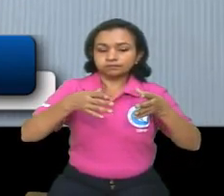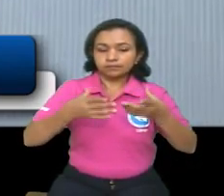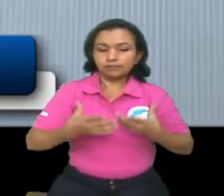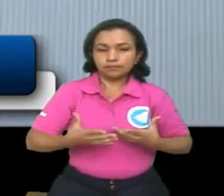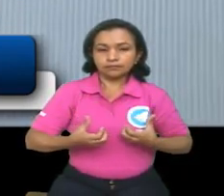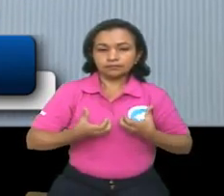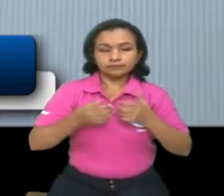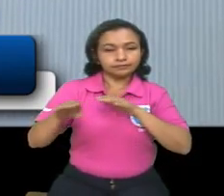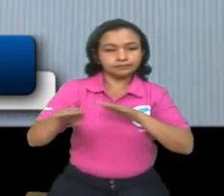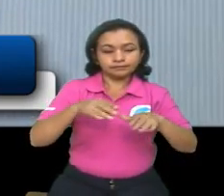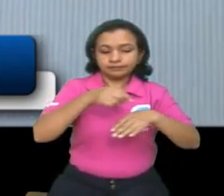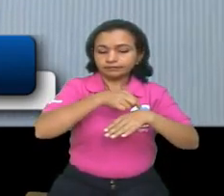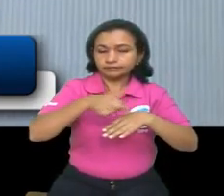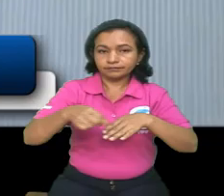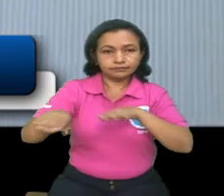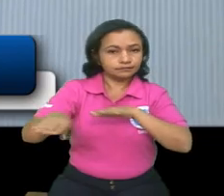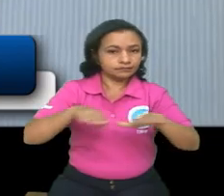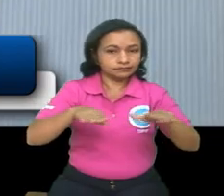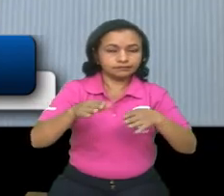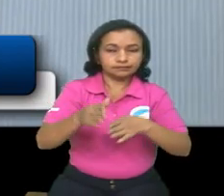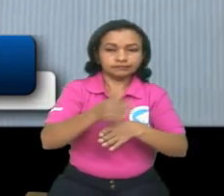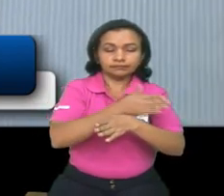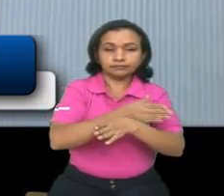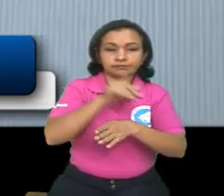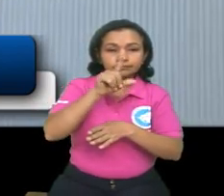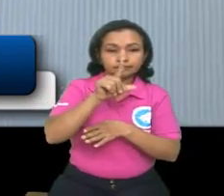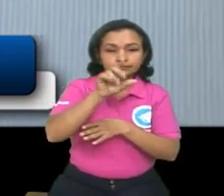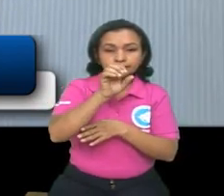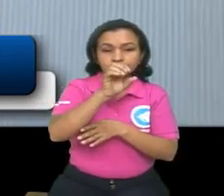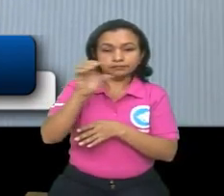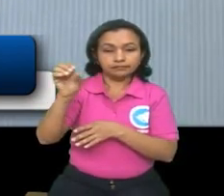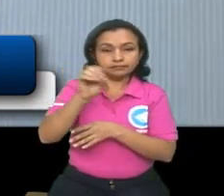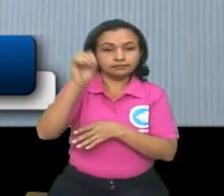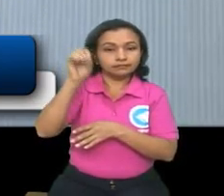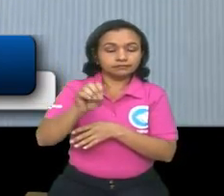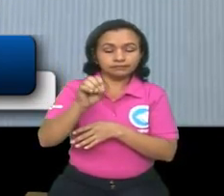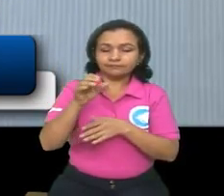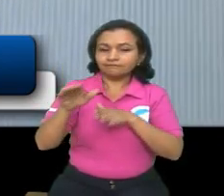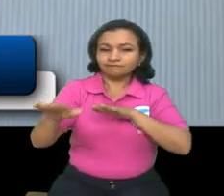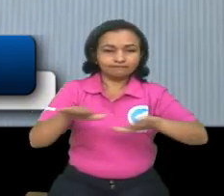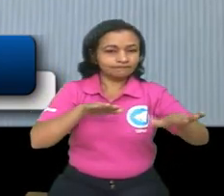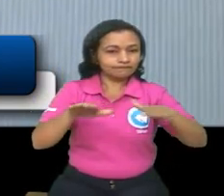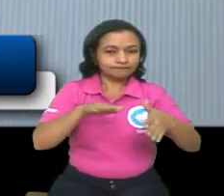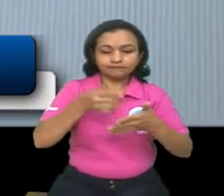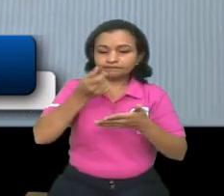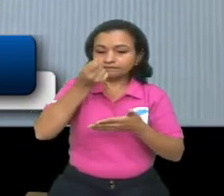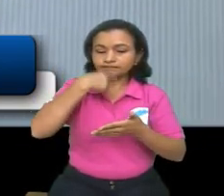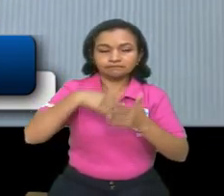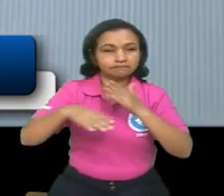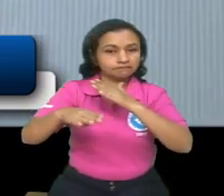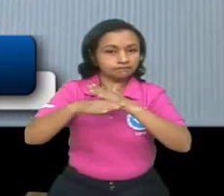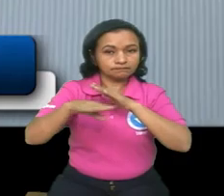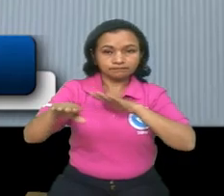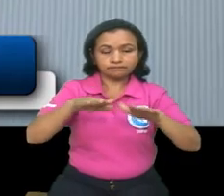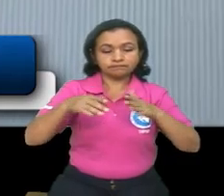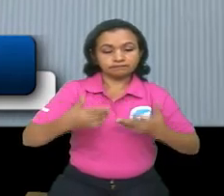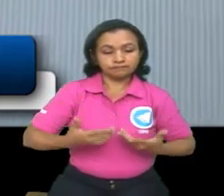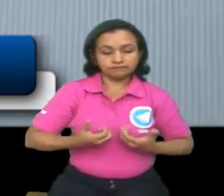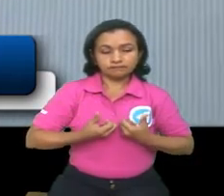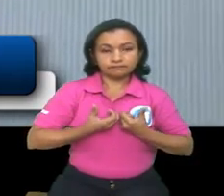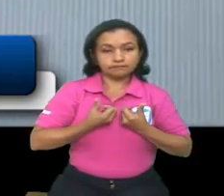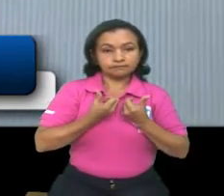se puede operar, no puede tratarse al 100% y no se cura al 100% porque ya es un cáncer con un estadio